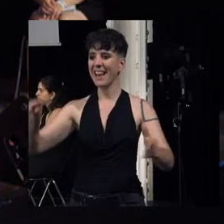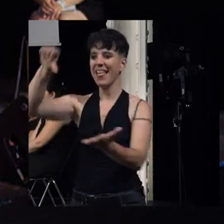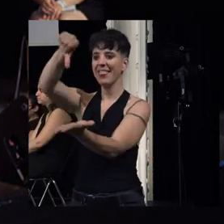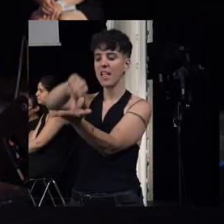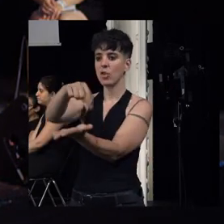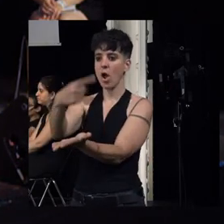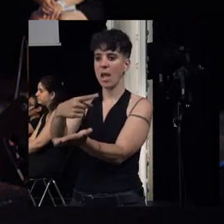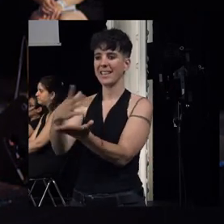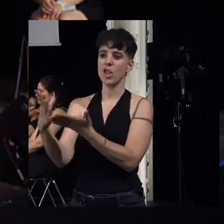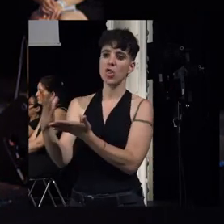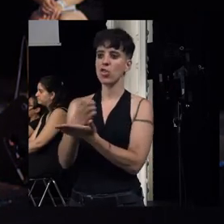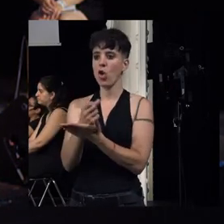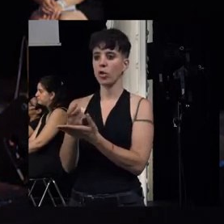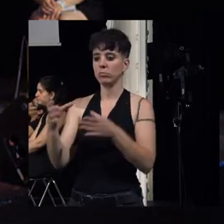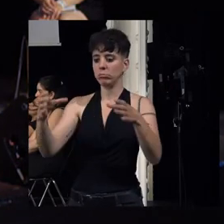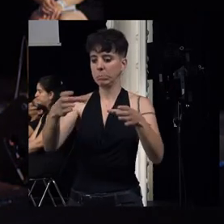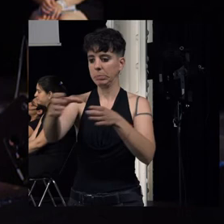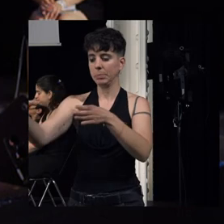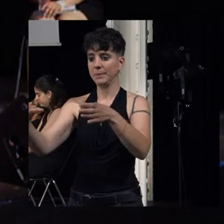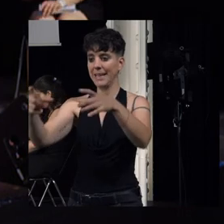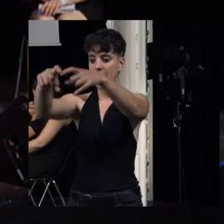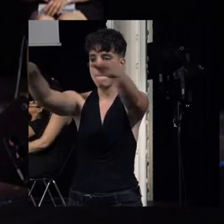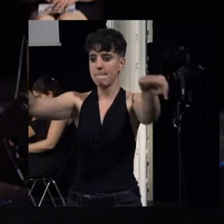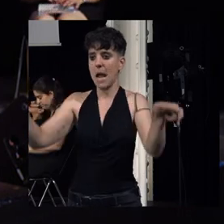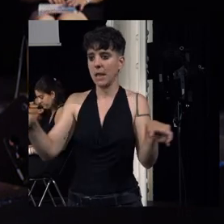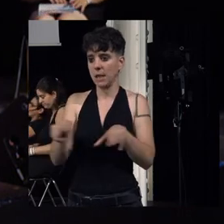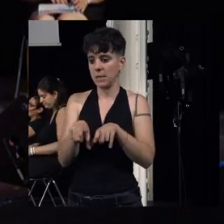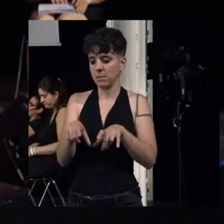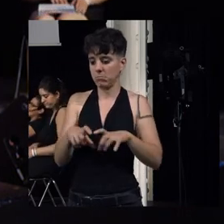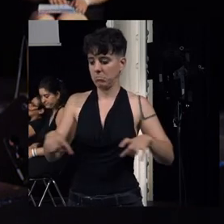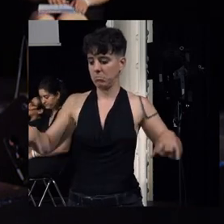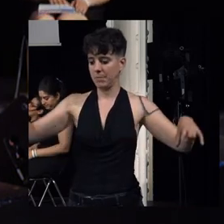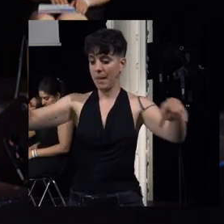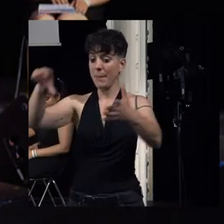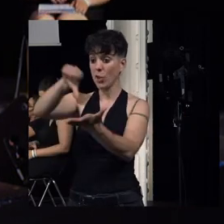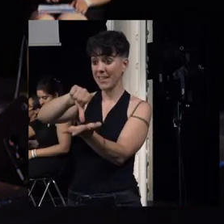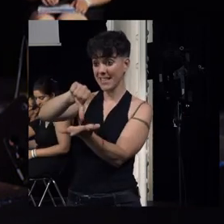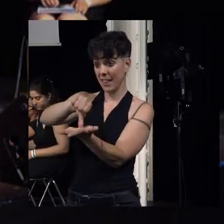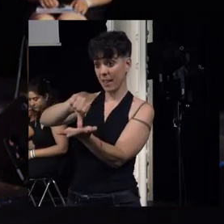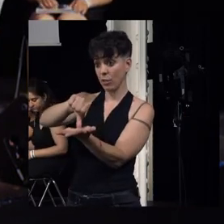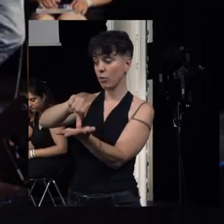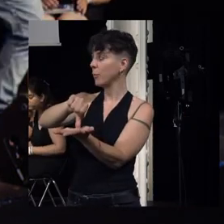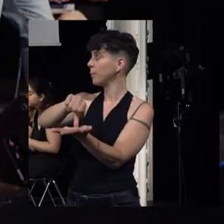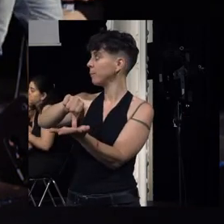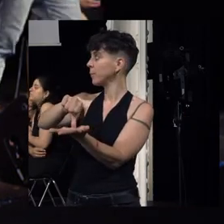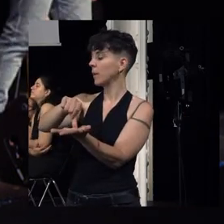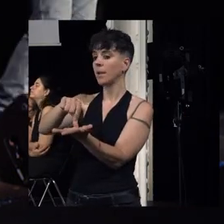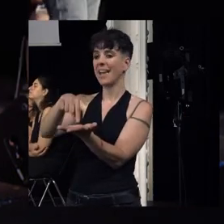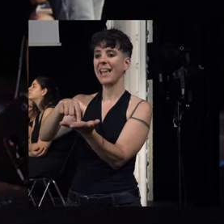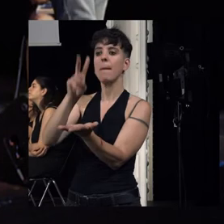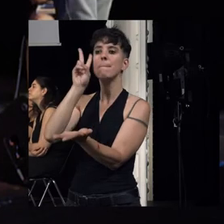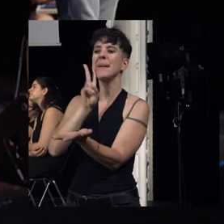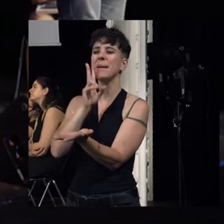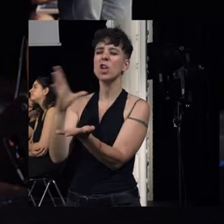pone todo. Y están los márgenes. Pero desde el centro, que es donde están todos los